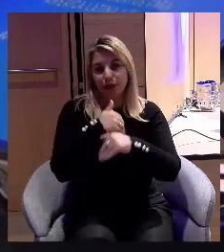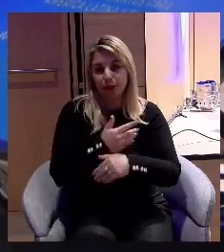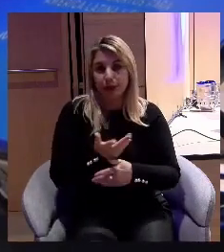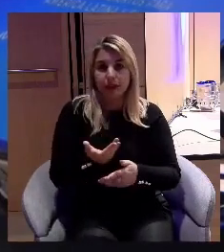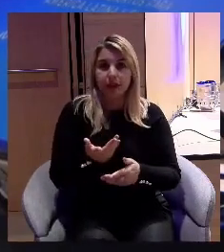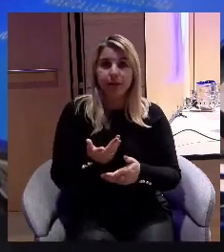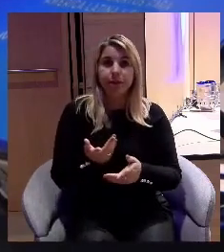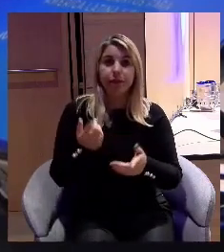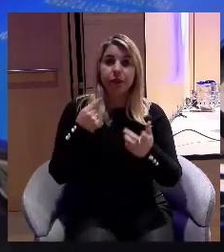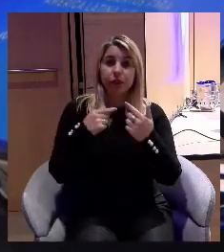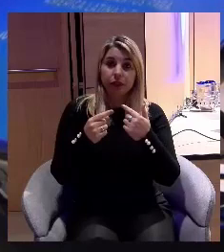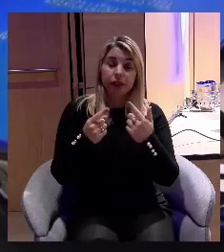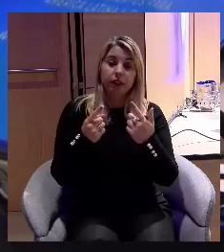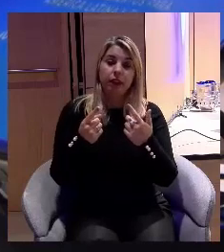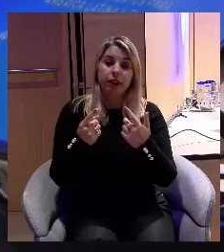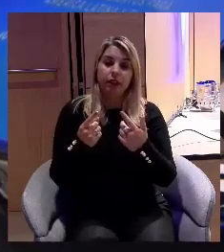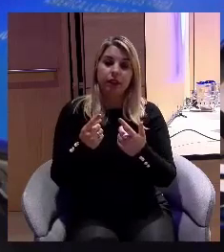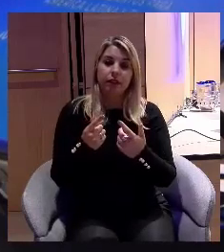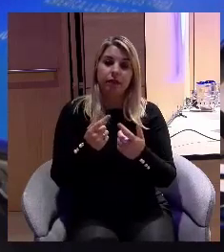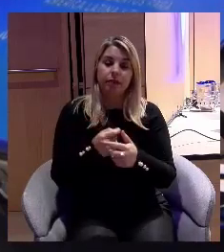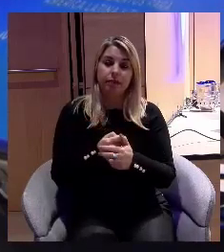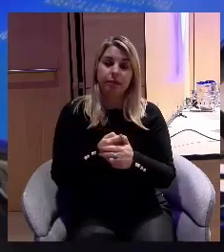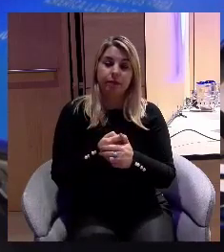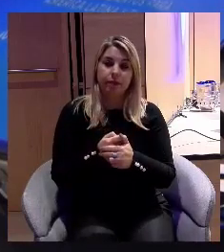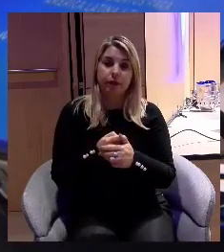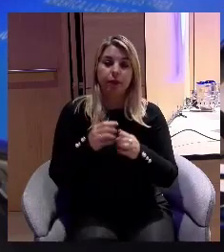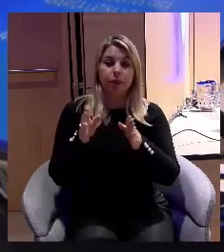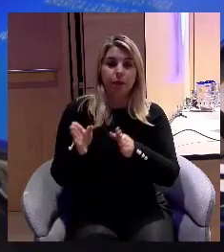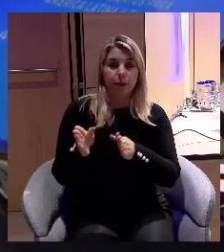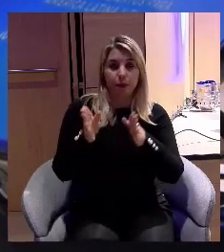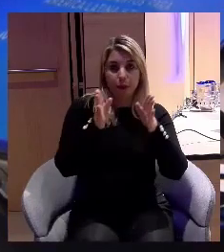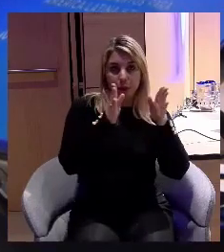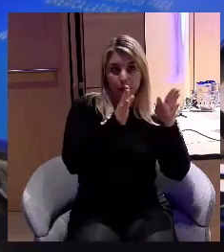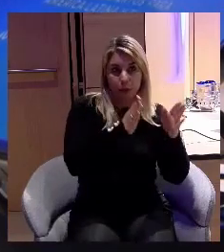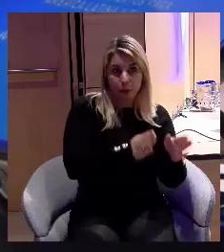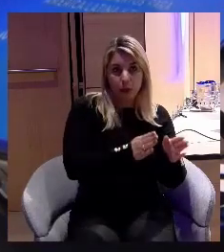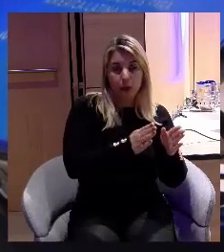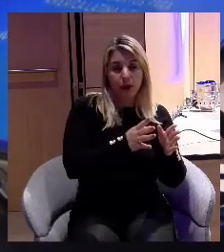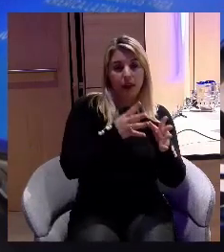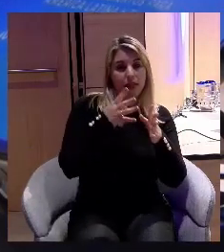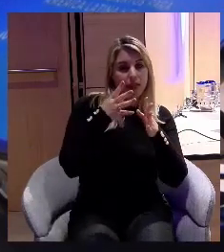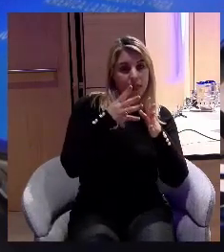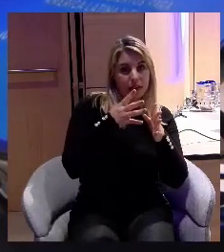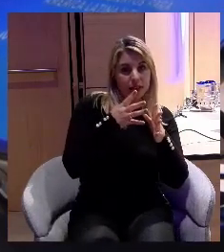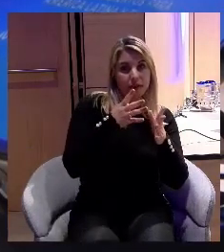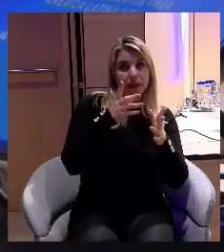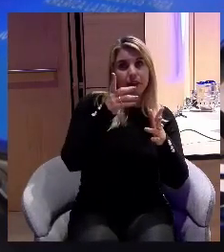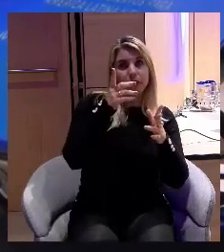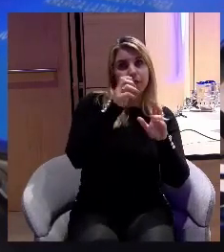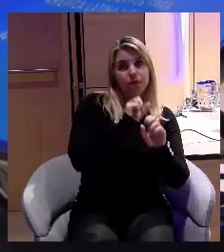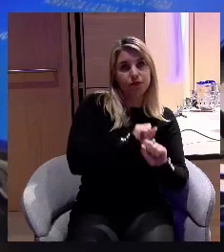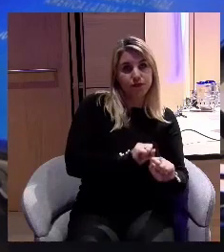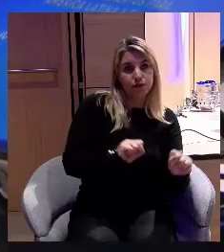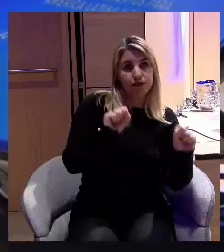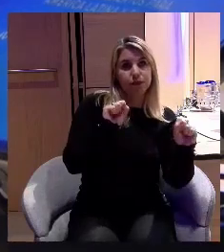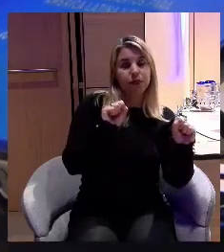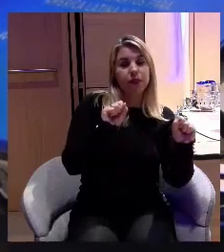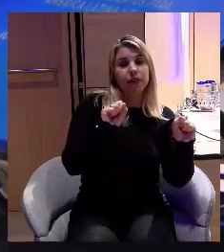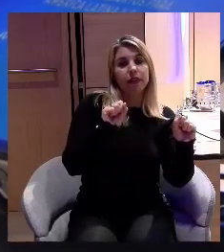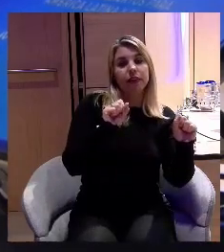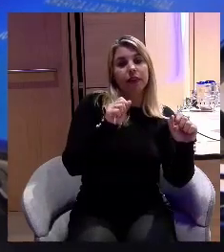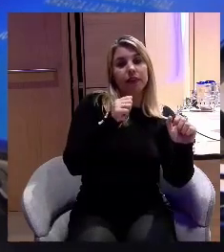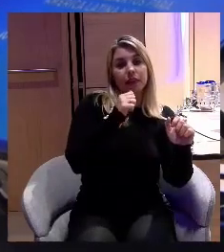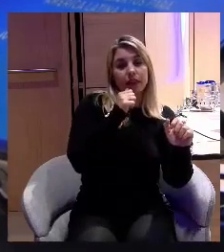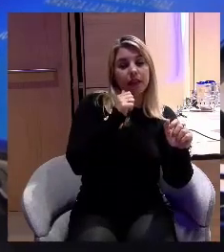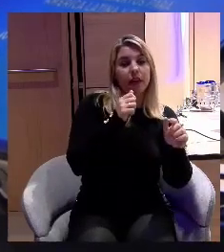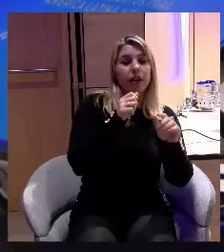claro con lo que quería traer, pero era, por un lado, esto de los desafíos de poder, quizás viéndolo como en resumen de desafíos,